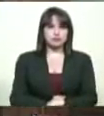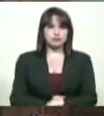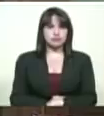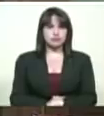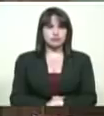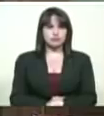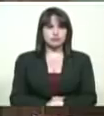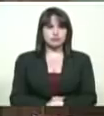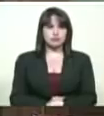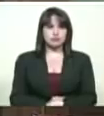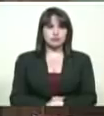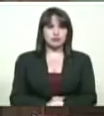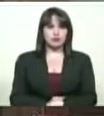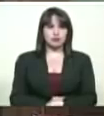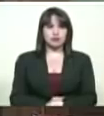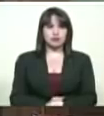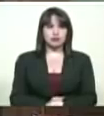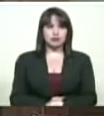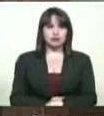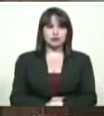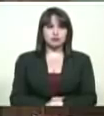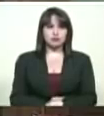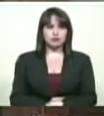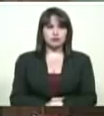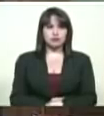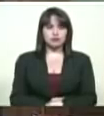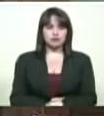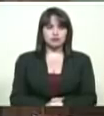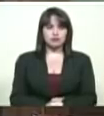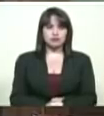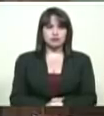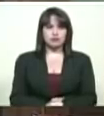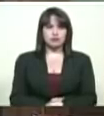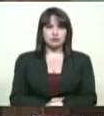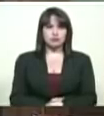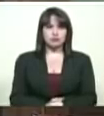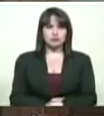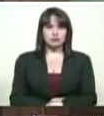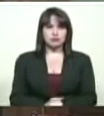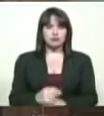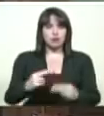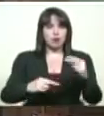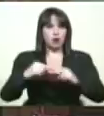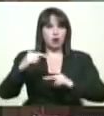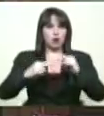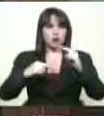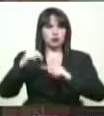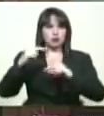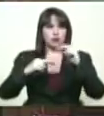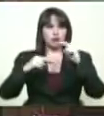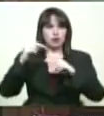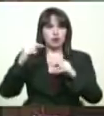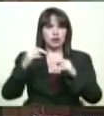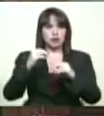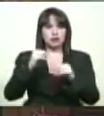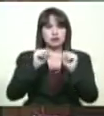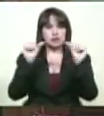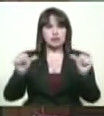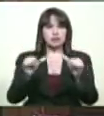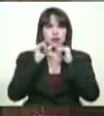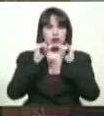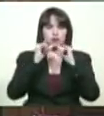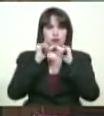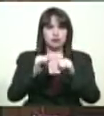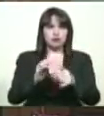sentido en estos cinco años ayer con mucha fuerza vamos a construir ese sistema de información y les